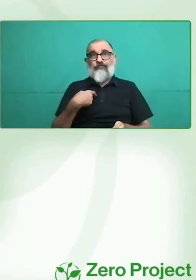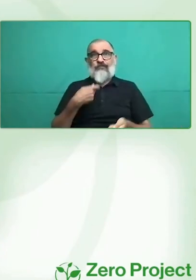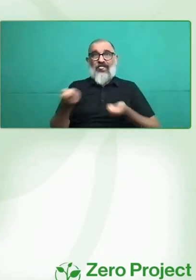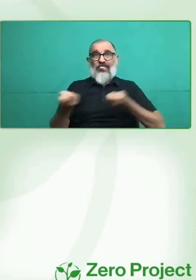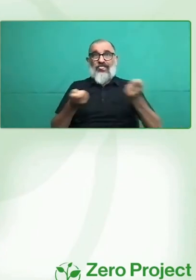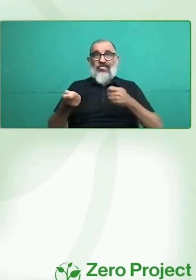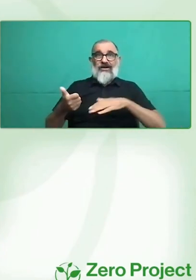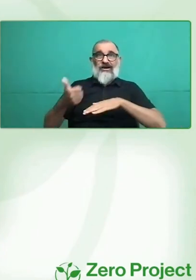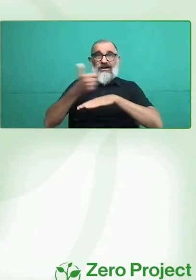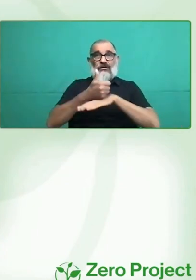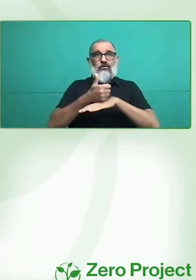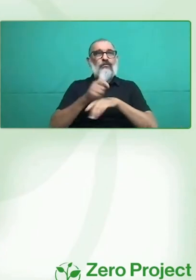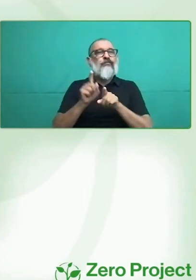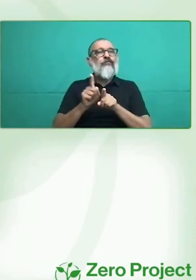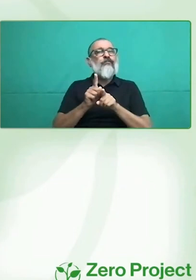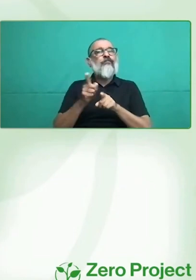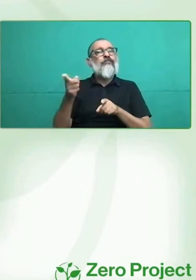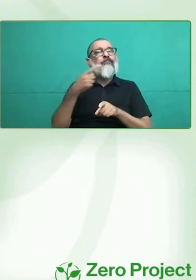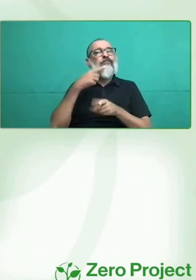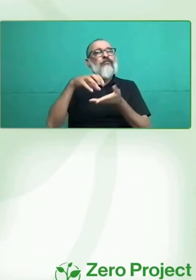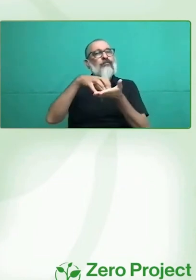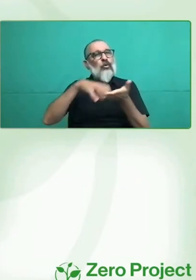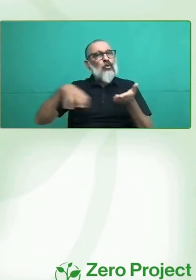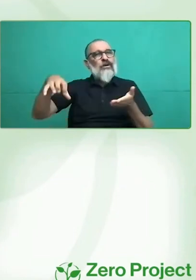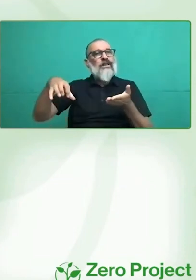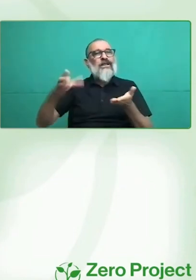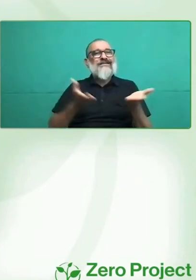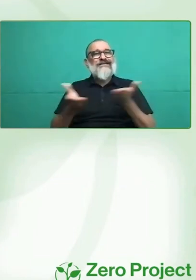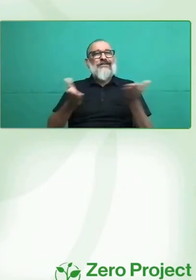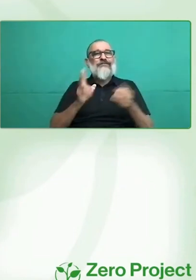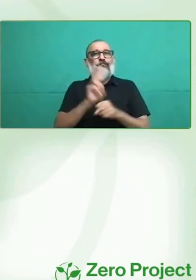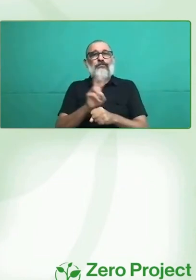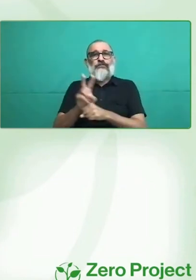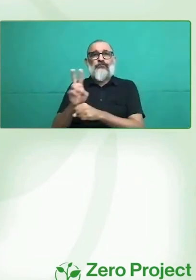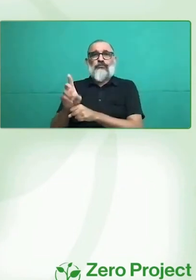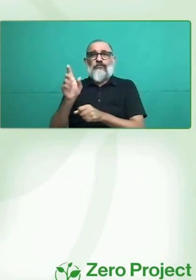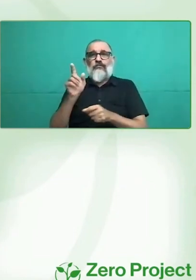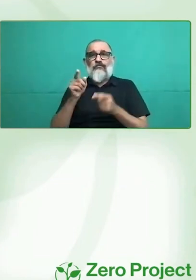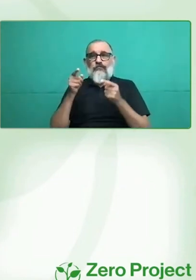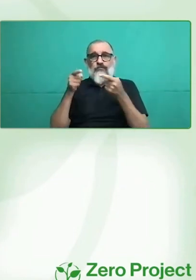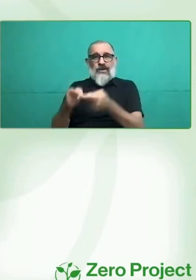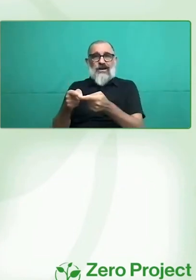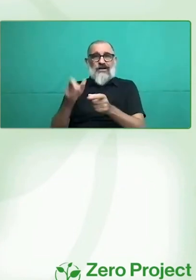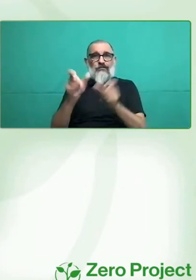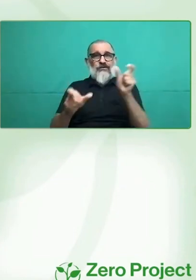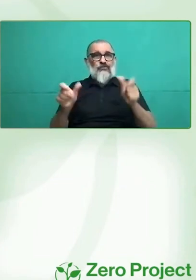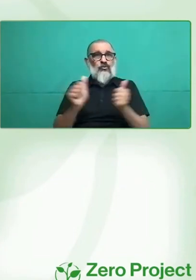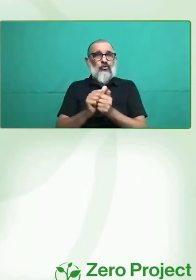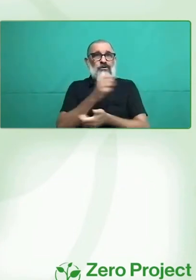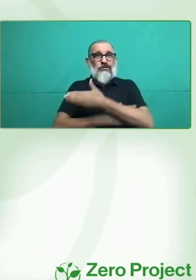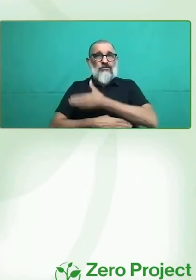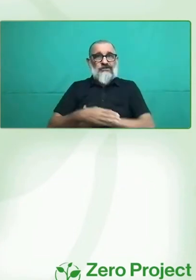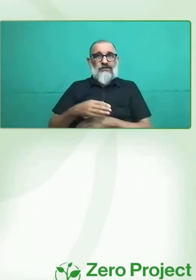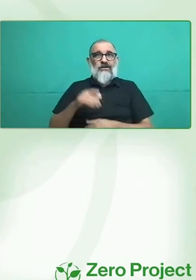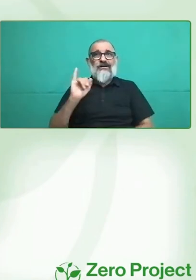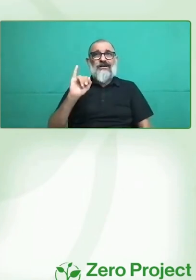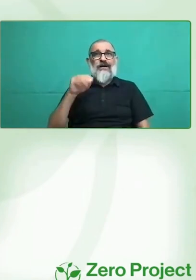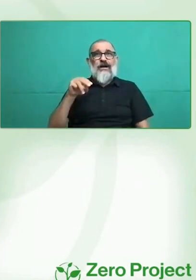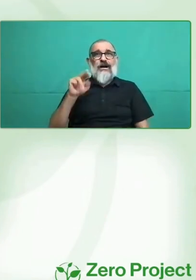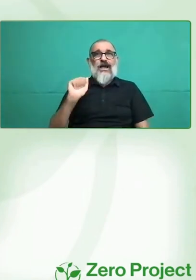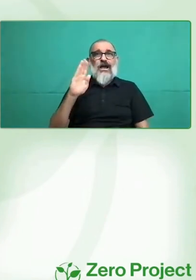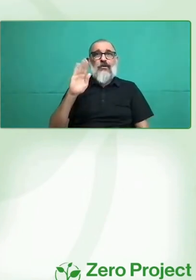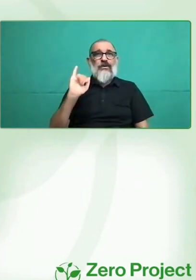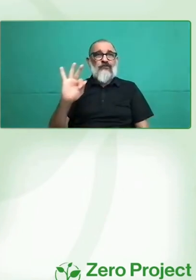INAVIF. Nosotros, como estado, tenemos 10 centros de acogida residencial para personas con